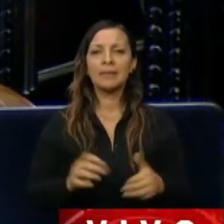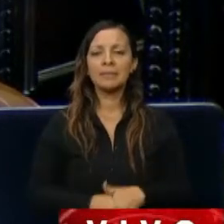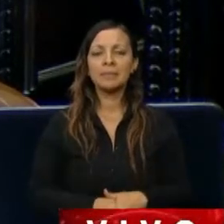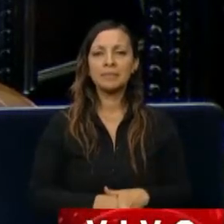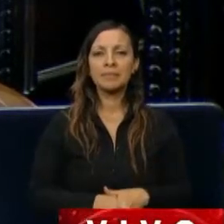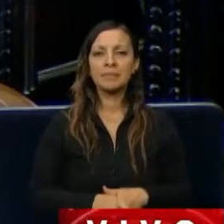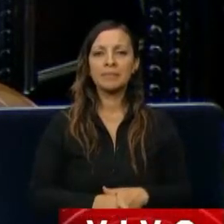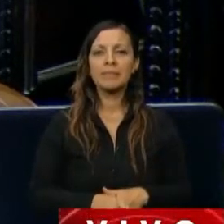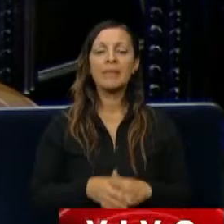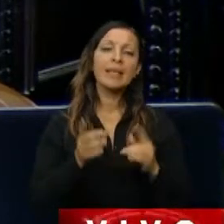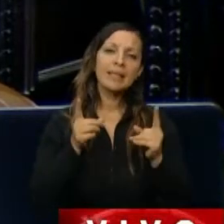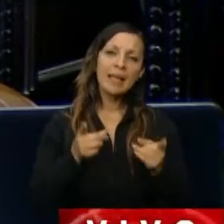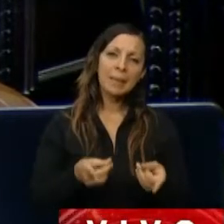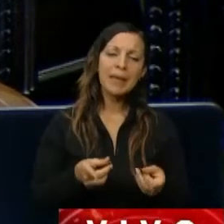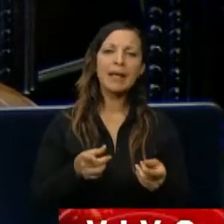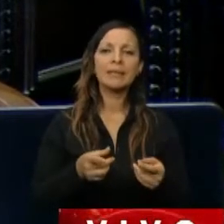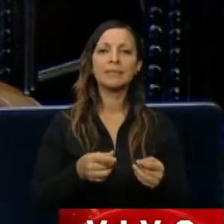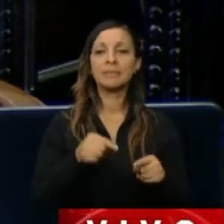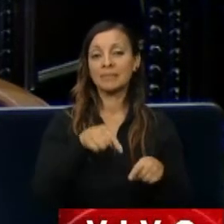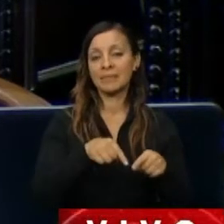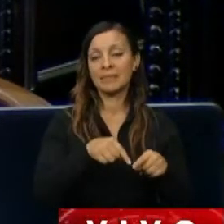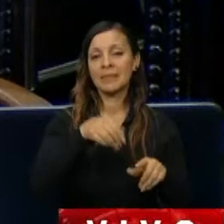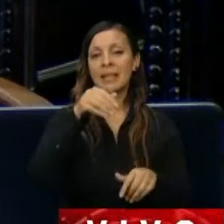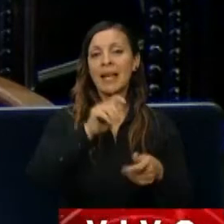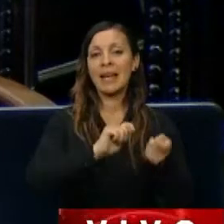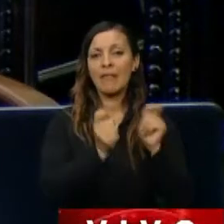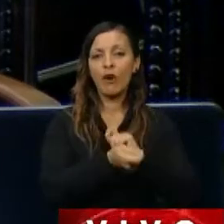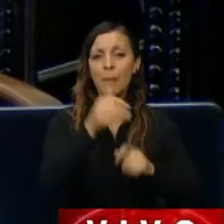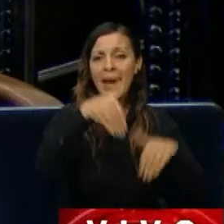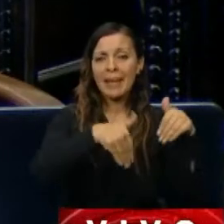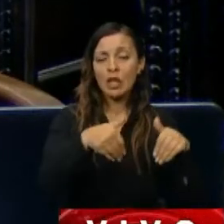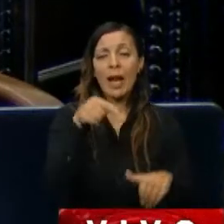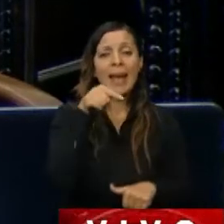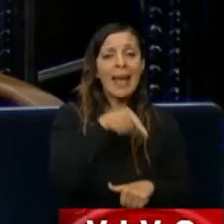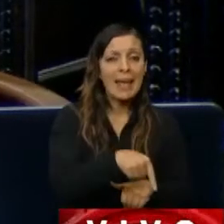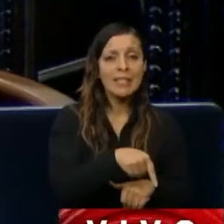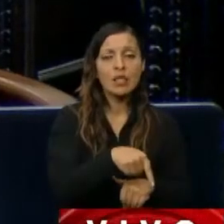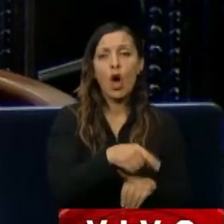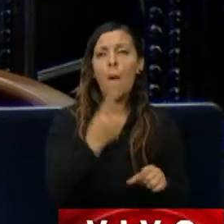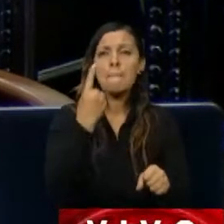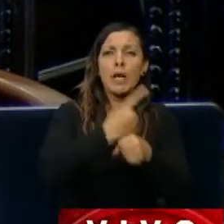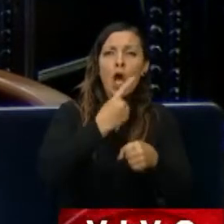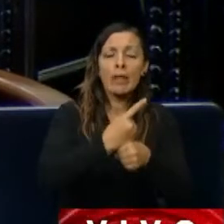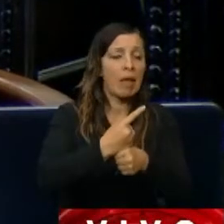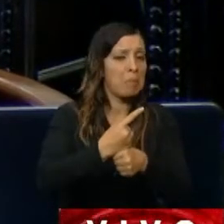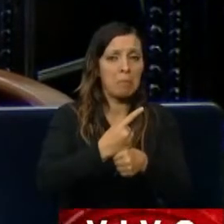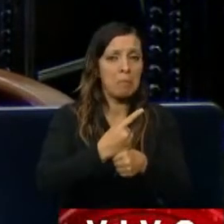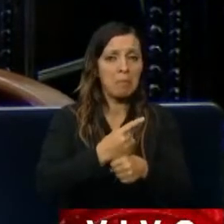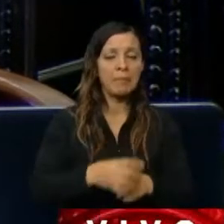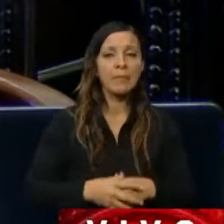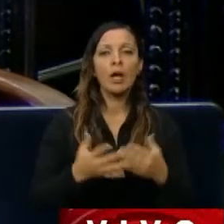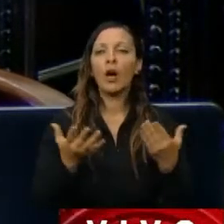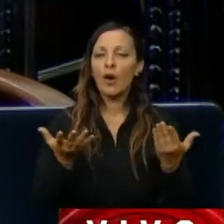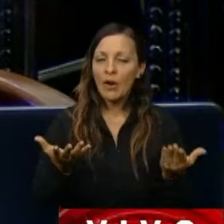claramente la reforma electoral no forma parte de una de esas prioridades, bueno,